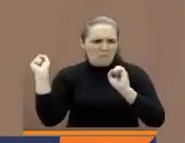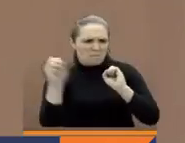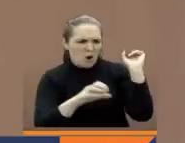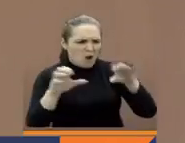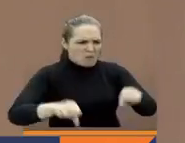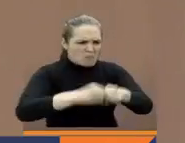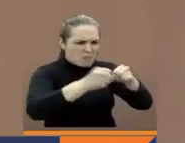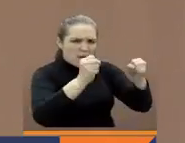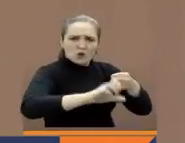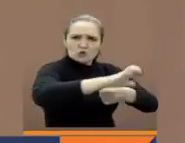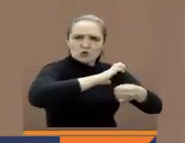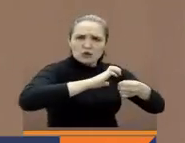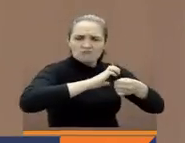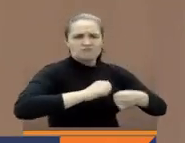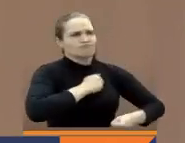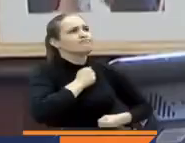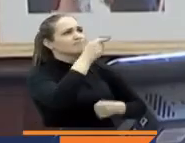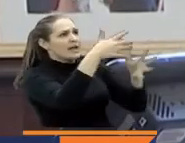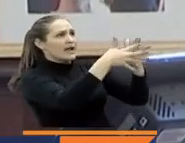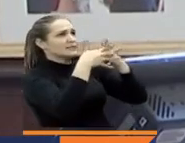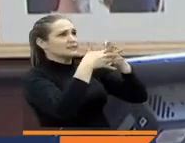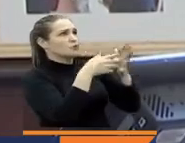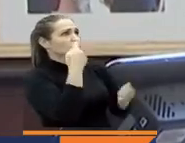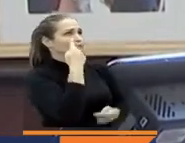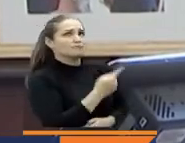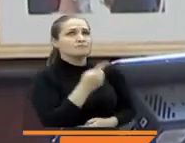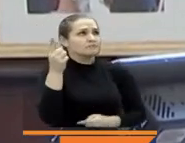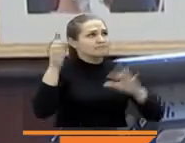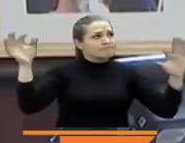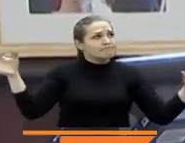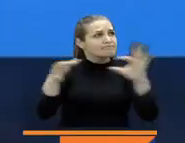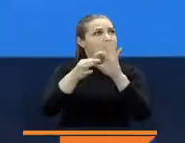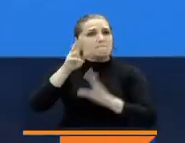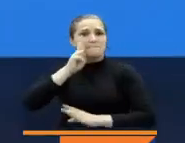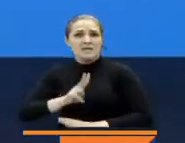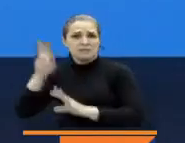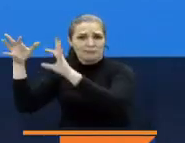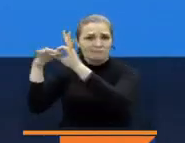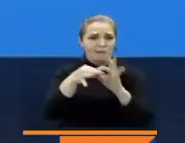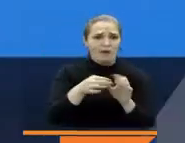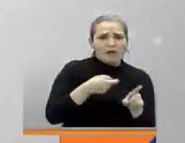se pronuncie sobre la anuencia de Venezuela con grupos terroristas. Detalles en minutos.